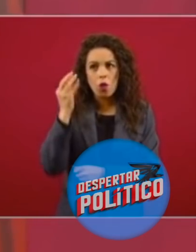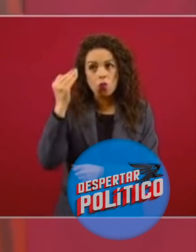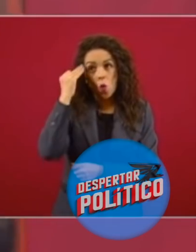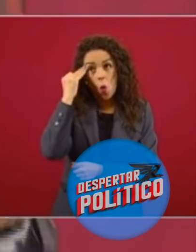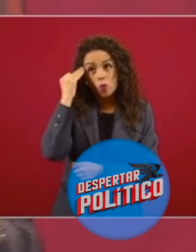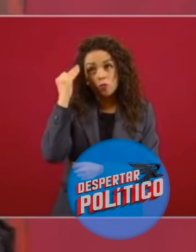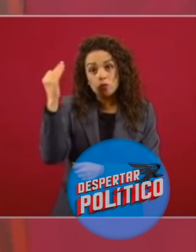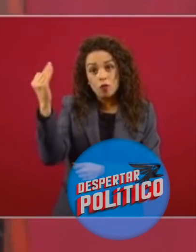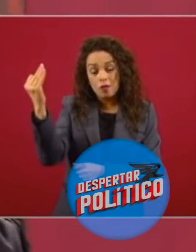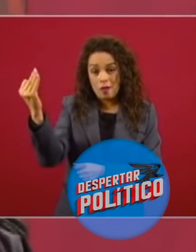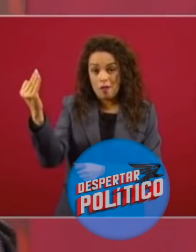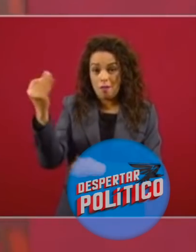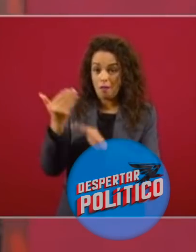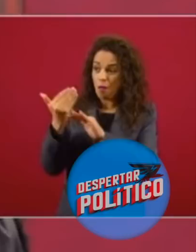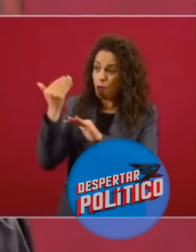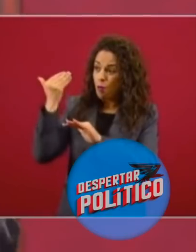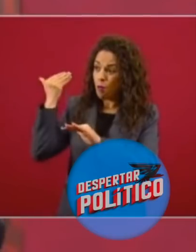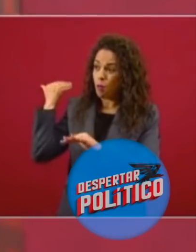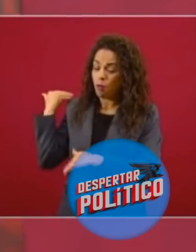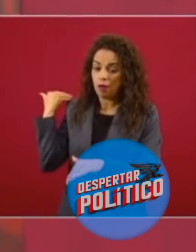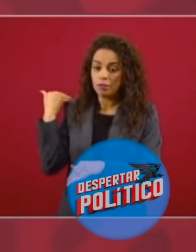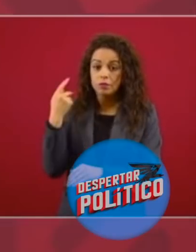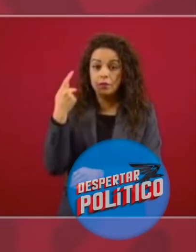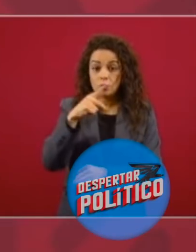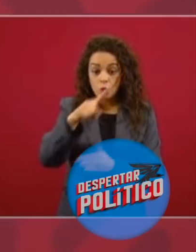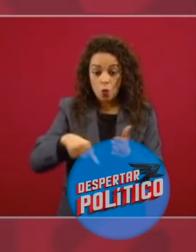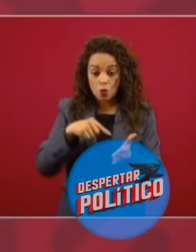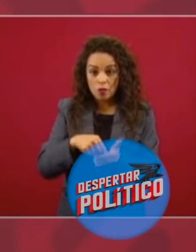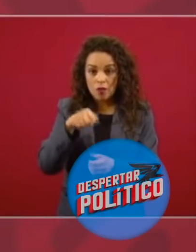intereses locales los que manejan